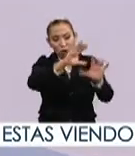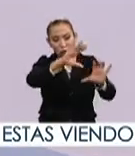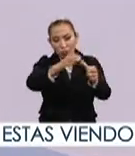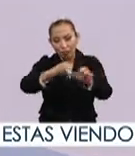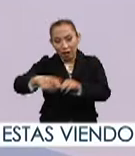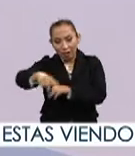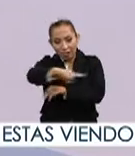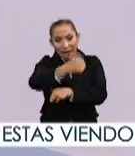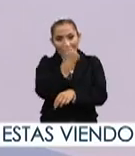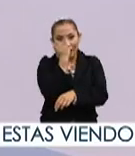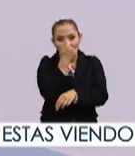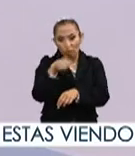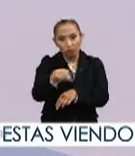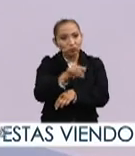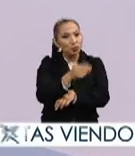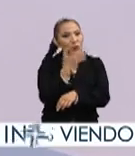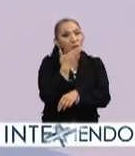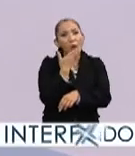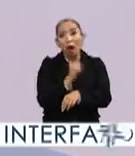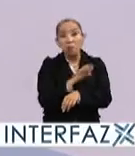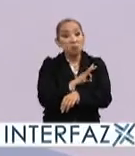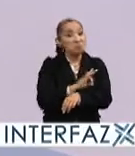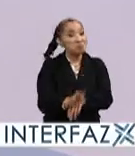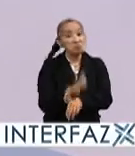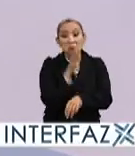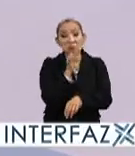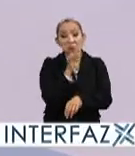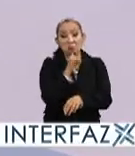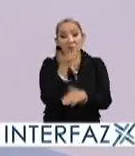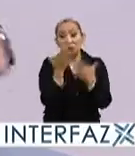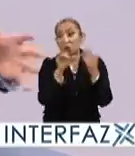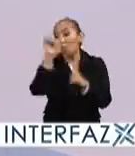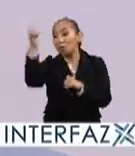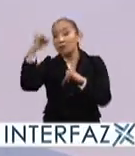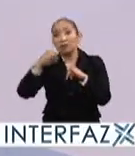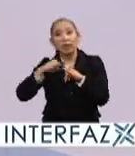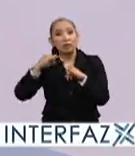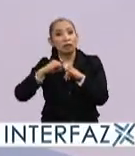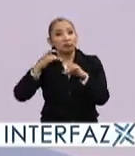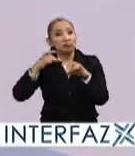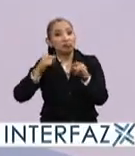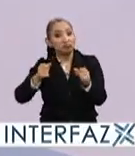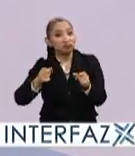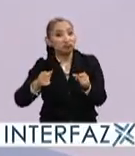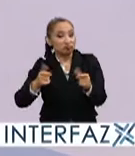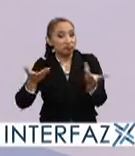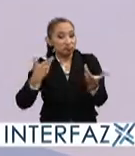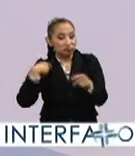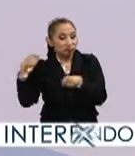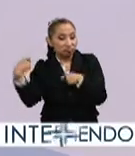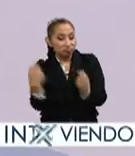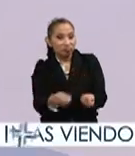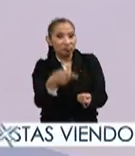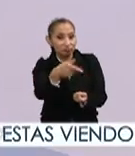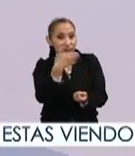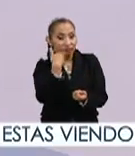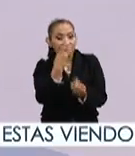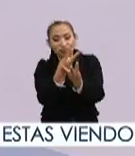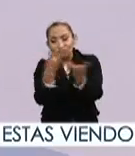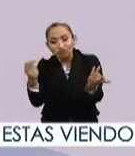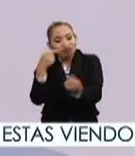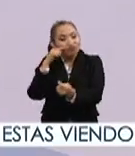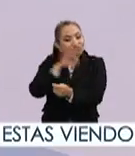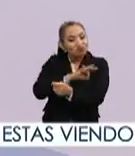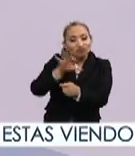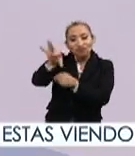comunidades en las que los estudiantes no tienen la posibilidad de estudiar en una institución de calidad, ¿no? Que les ofrezca un abanico de